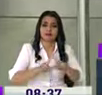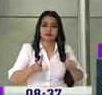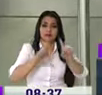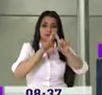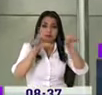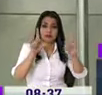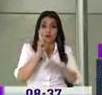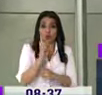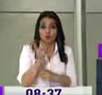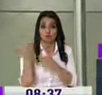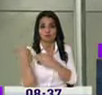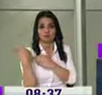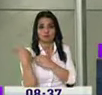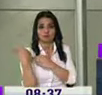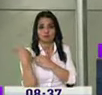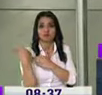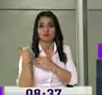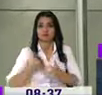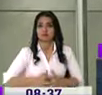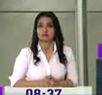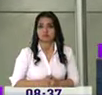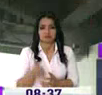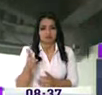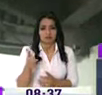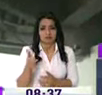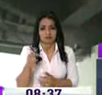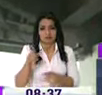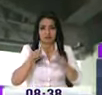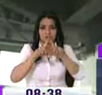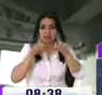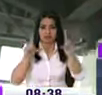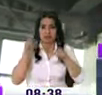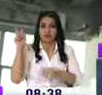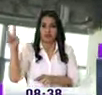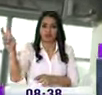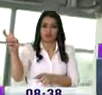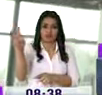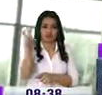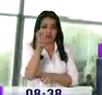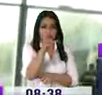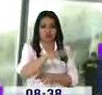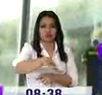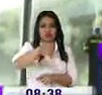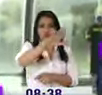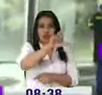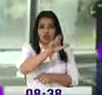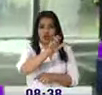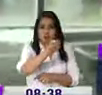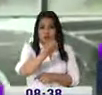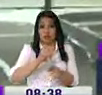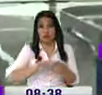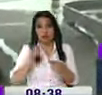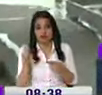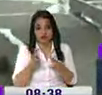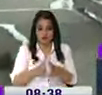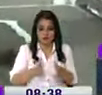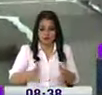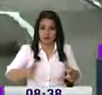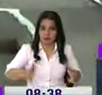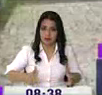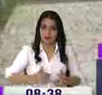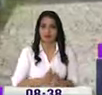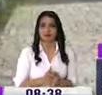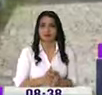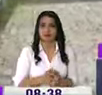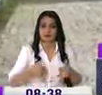está a cargo de la línea de transporte, es decir, de las canastas que llegan hasta Cruz Loma. Otra se encarga de los parqueaderos. Los